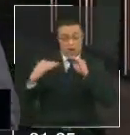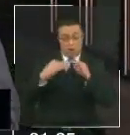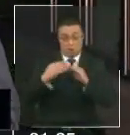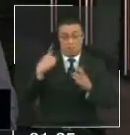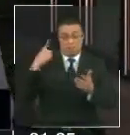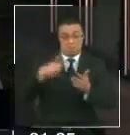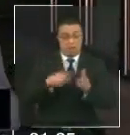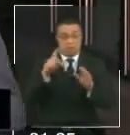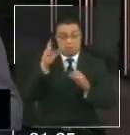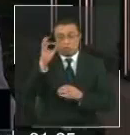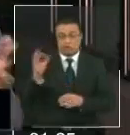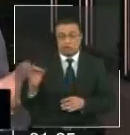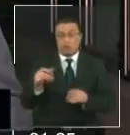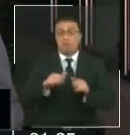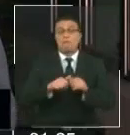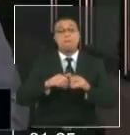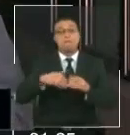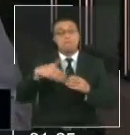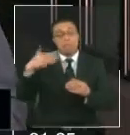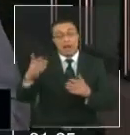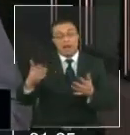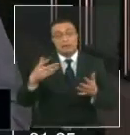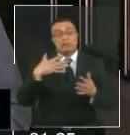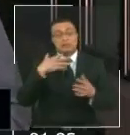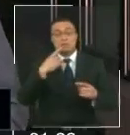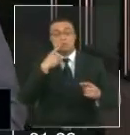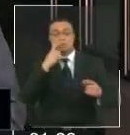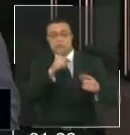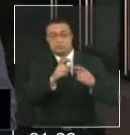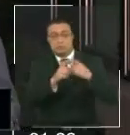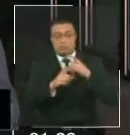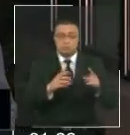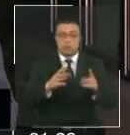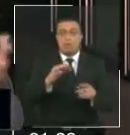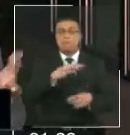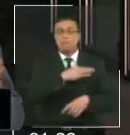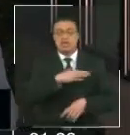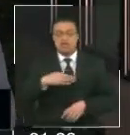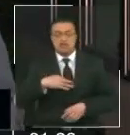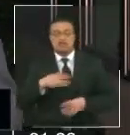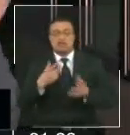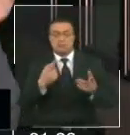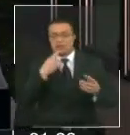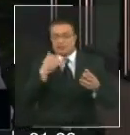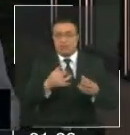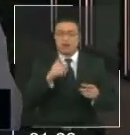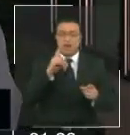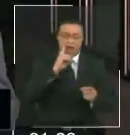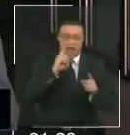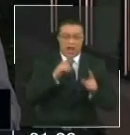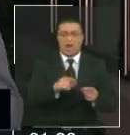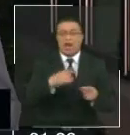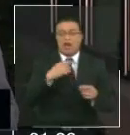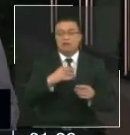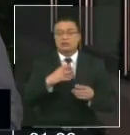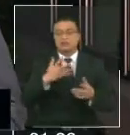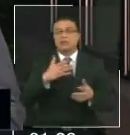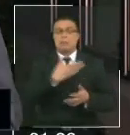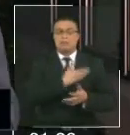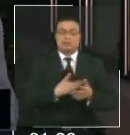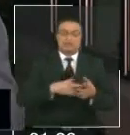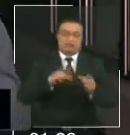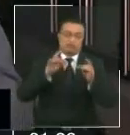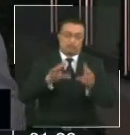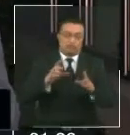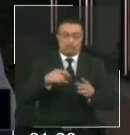1000%. Más allá de los dimes y diretes entre ministros o ministras que siempre existen, en el régimen presidencialista de Chile,